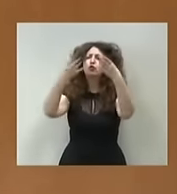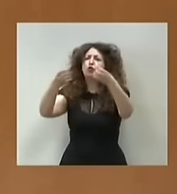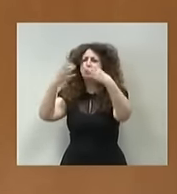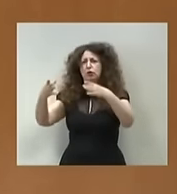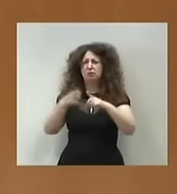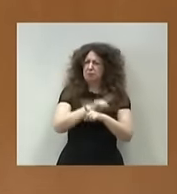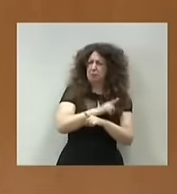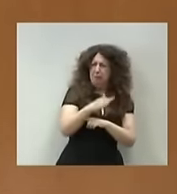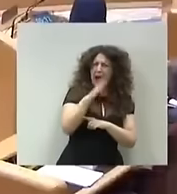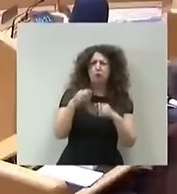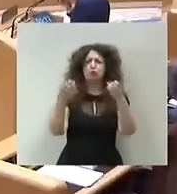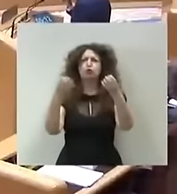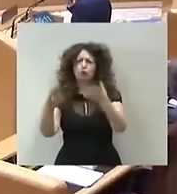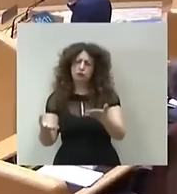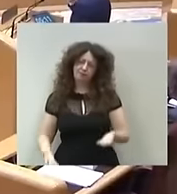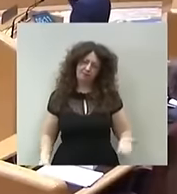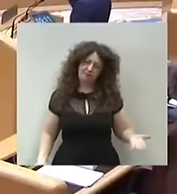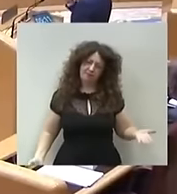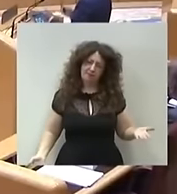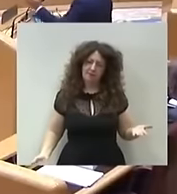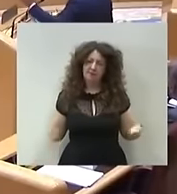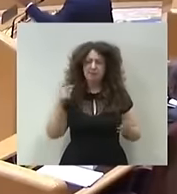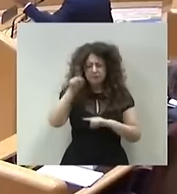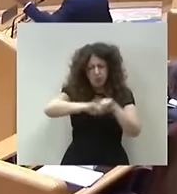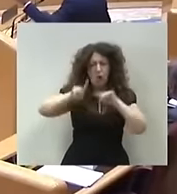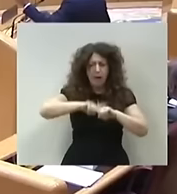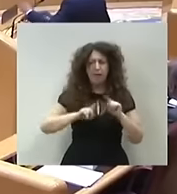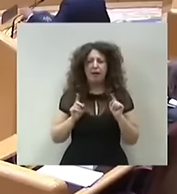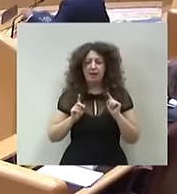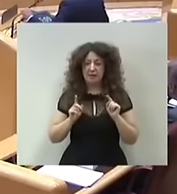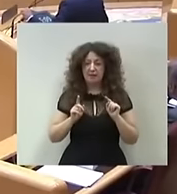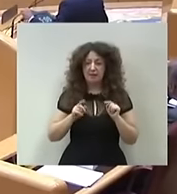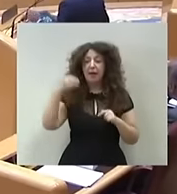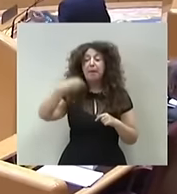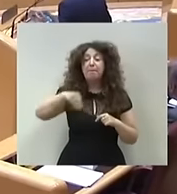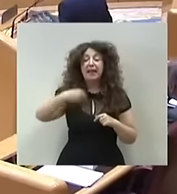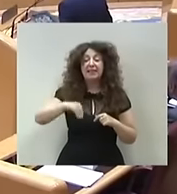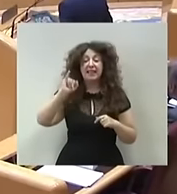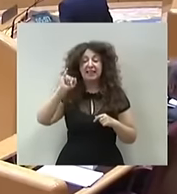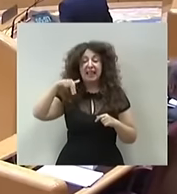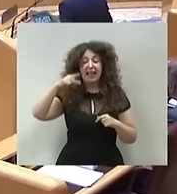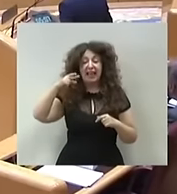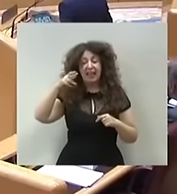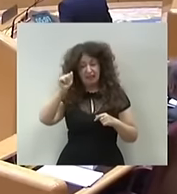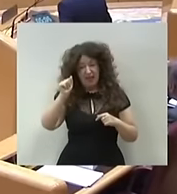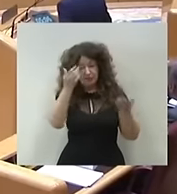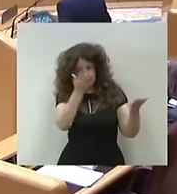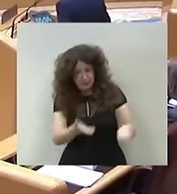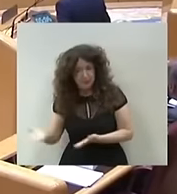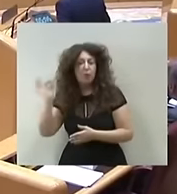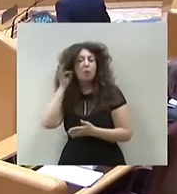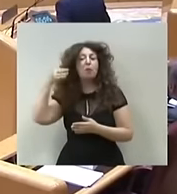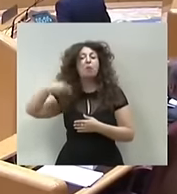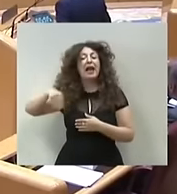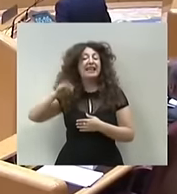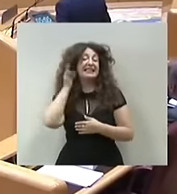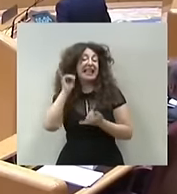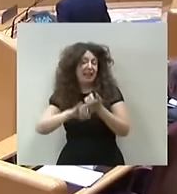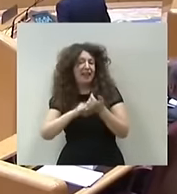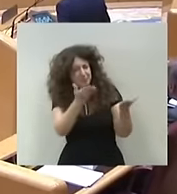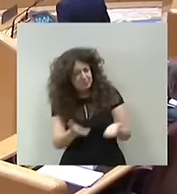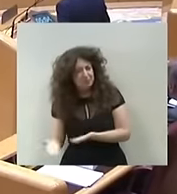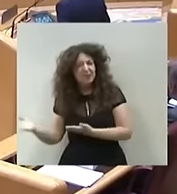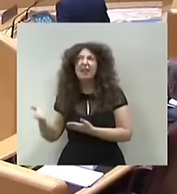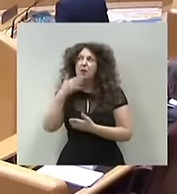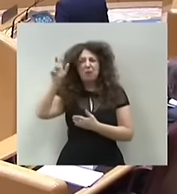Grandísimas empresas, señora ministra. Sí, este es el problema. Oiga, al presidente de Indra, que le recibió la mujer del presidente, ¿en calidad de qué lo recibió? ¿En calidad de